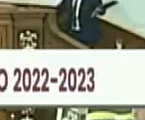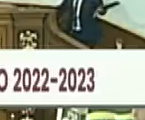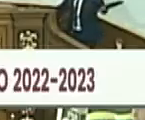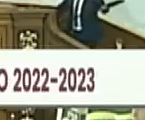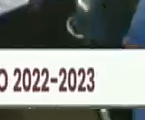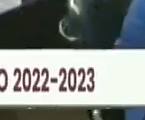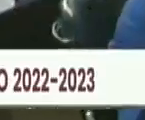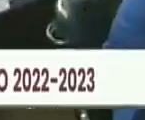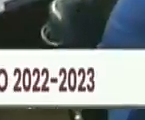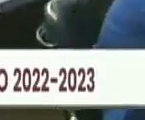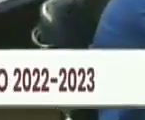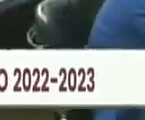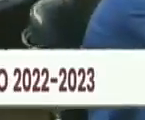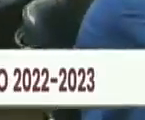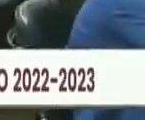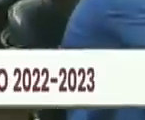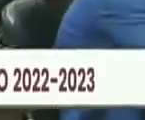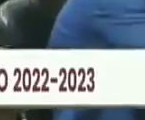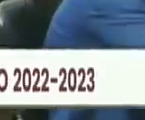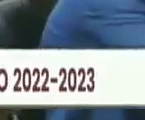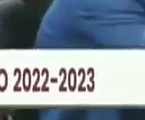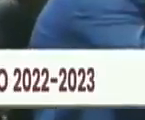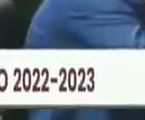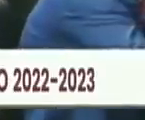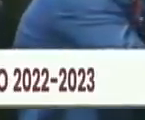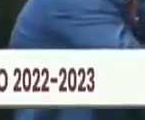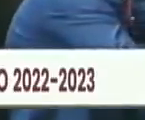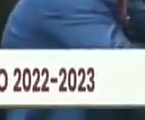2021 derrotó a los violentos.